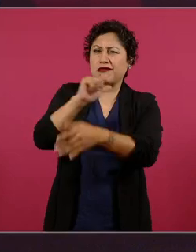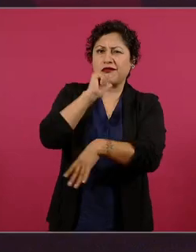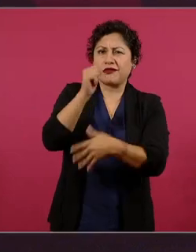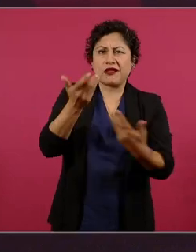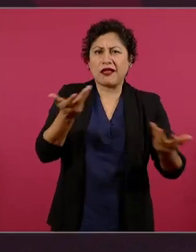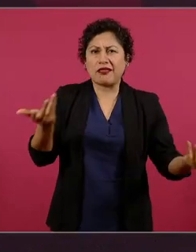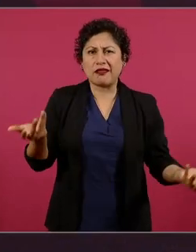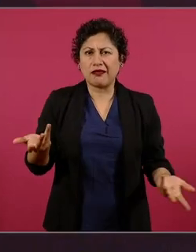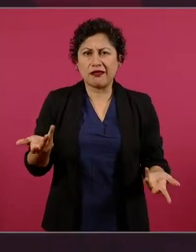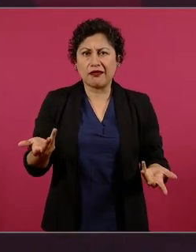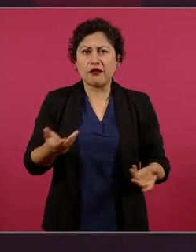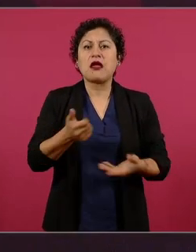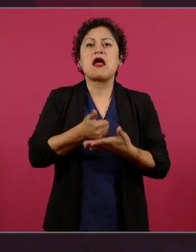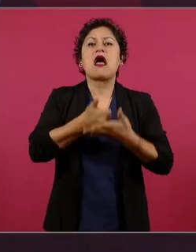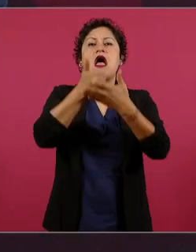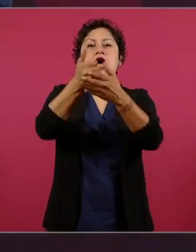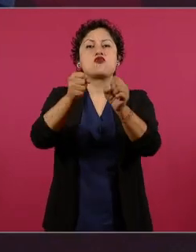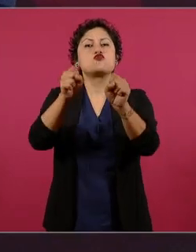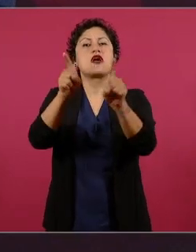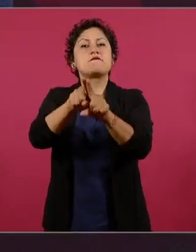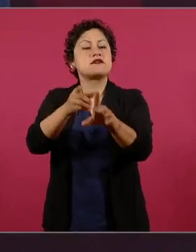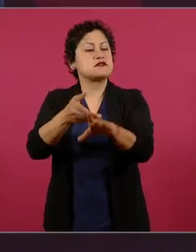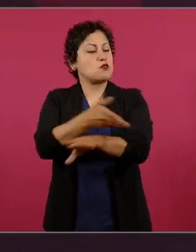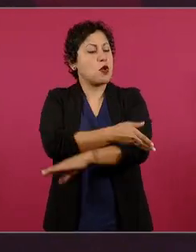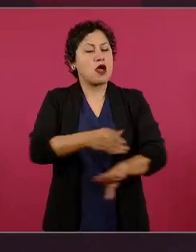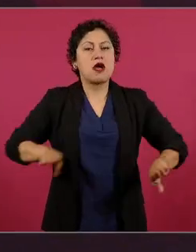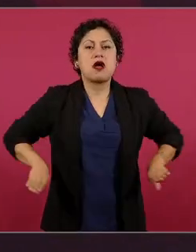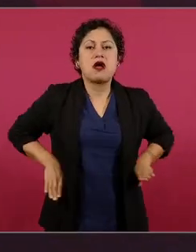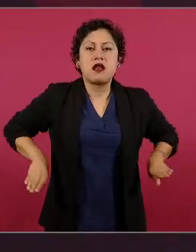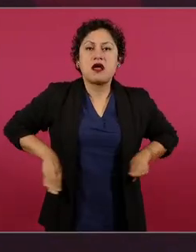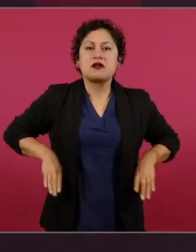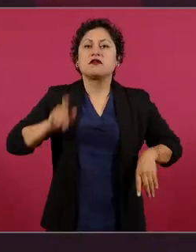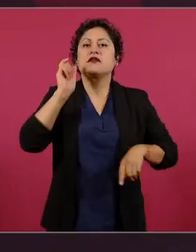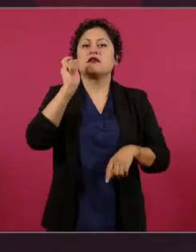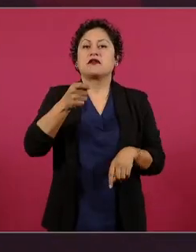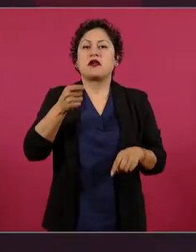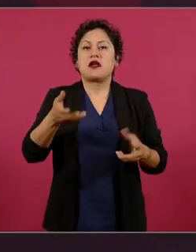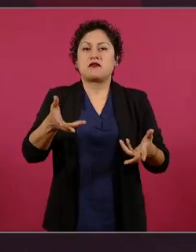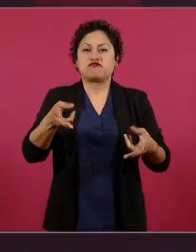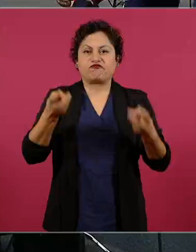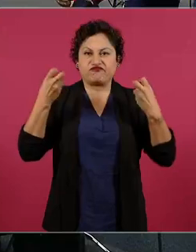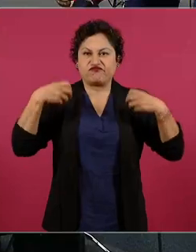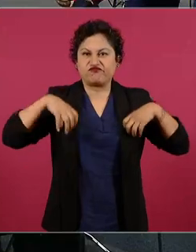corrupción. A eso es a lo que ayuda el periodismo